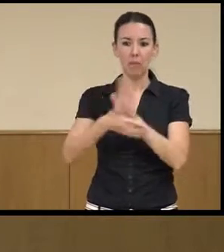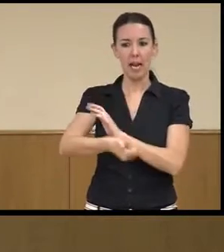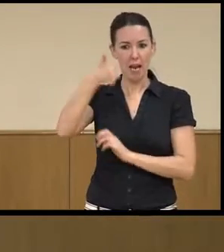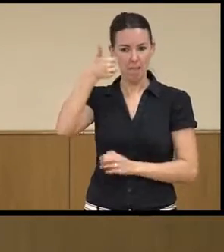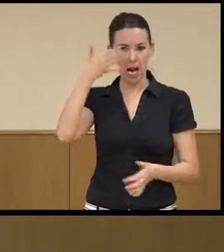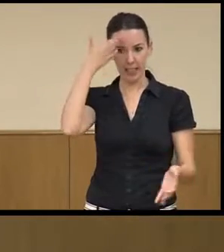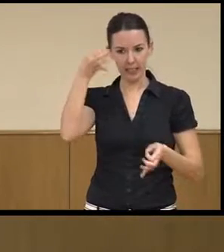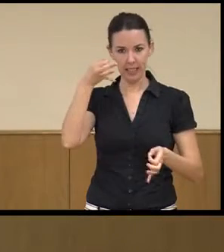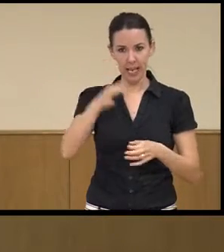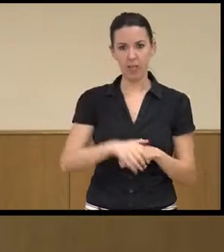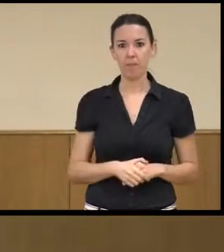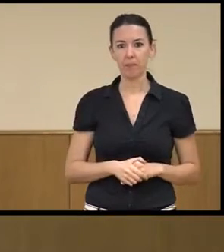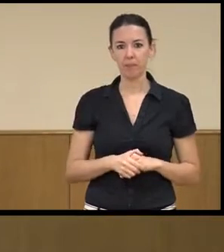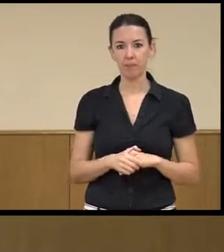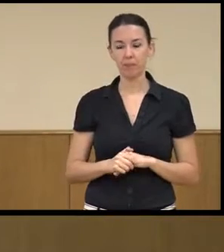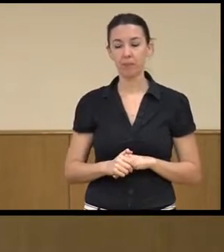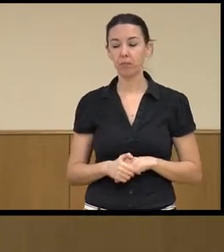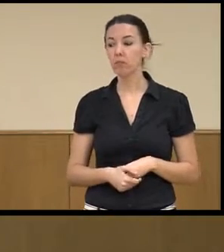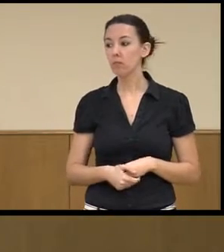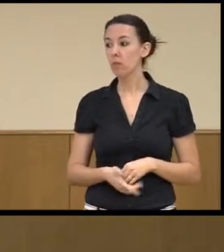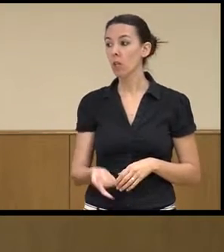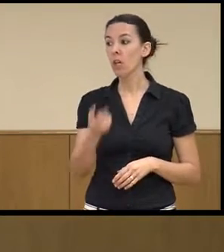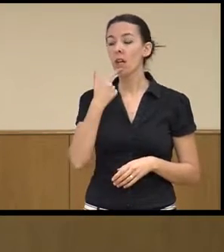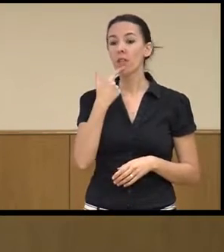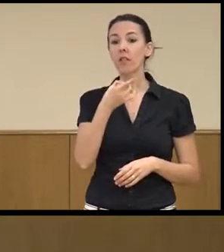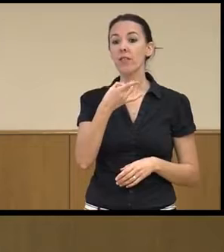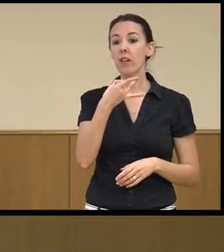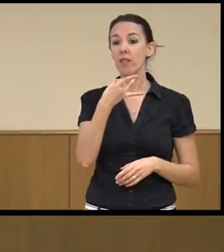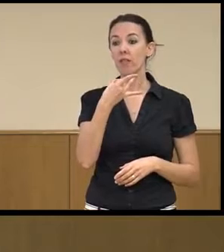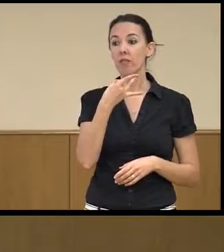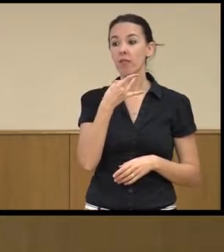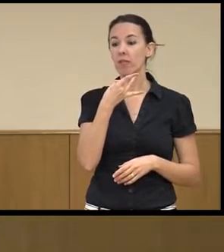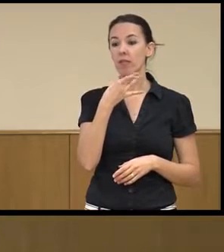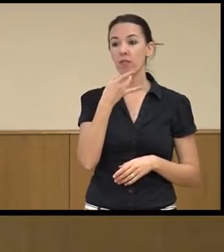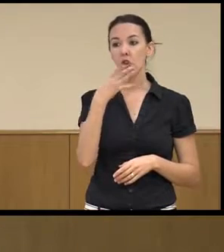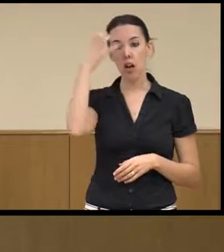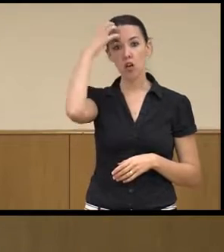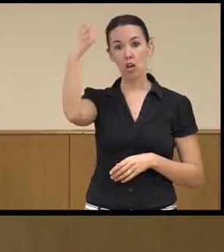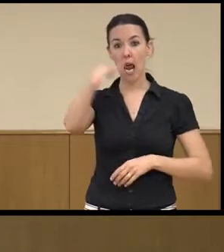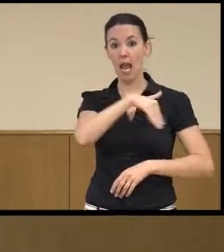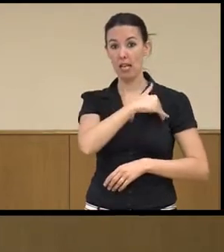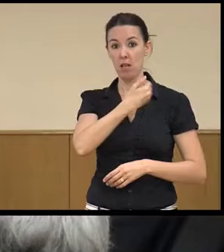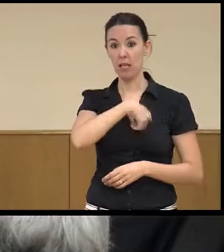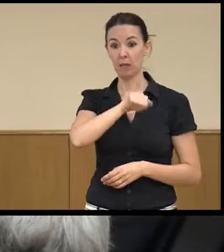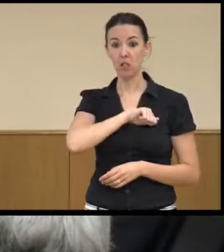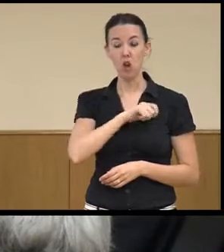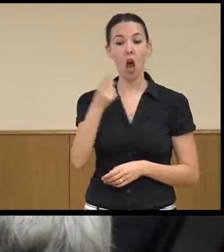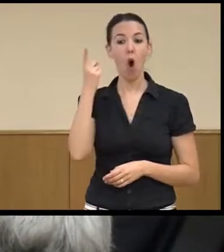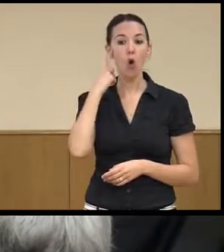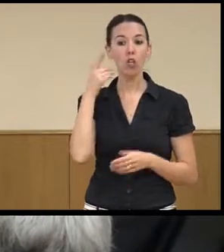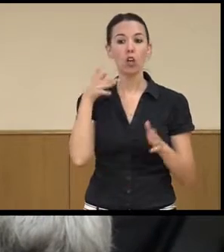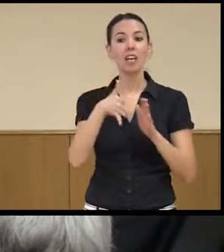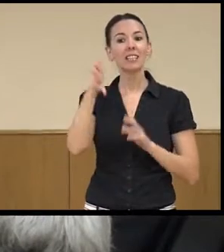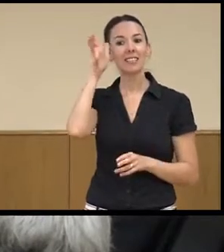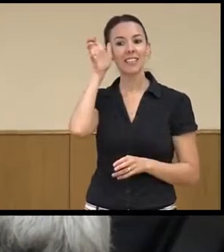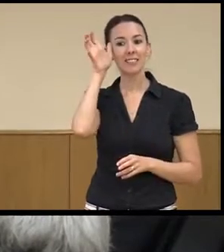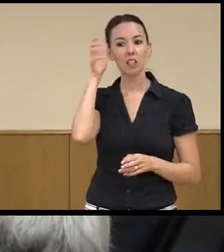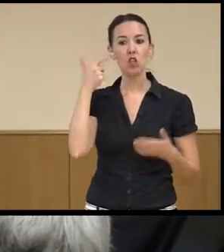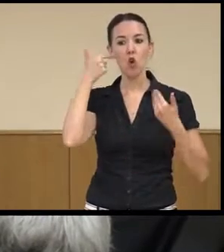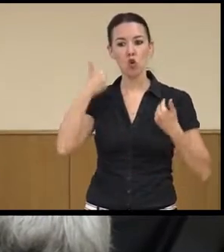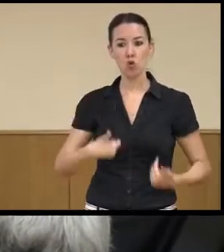más de detalle. Dice el diccionario de la Real Academia Española que el oído es el sentido corporal que